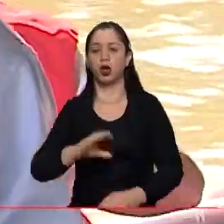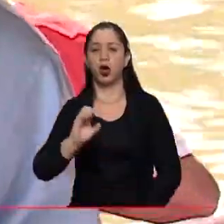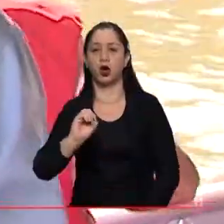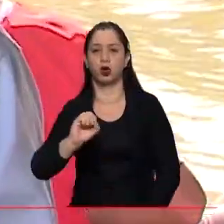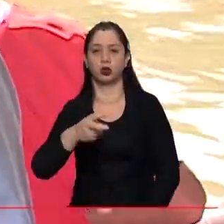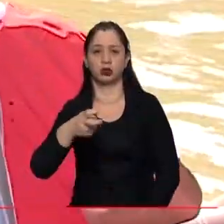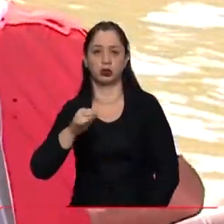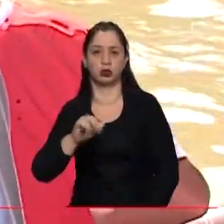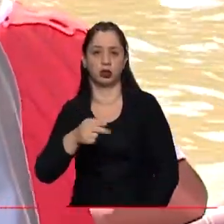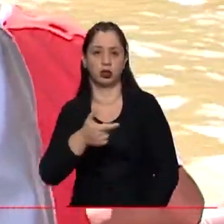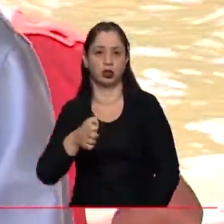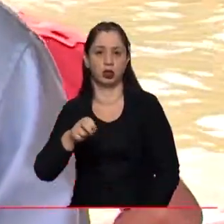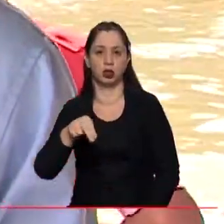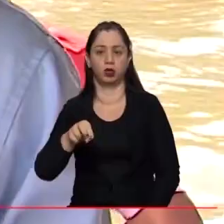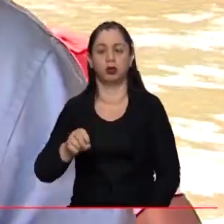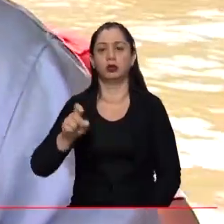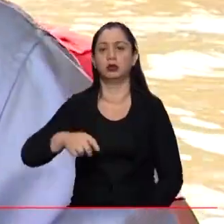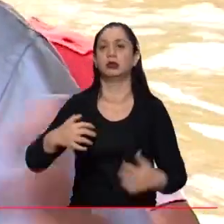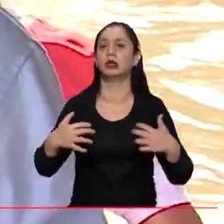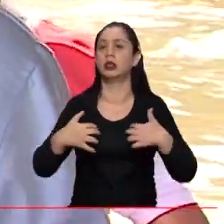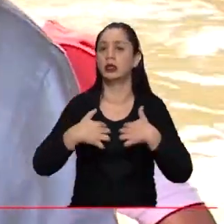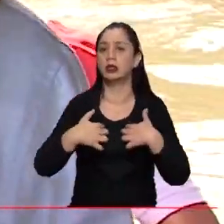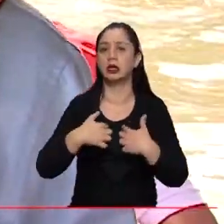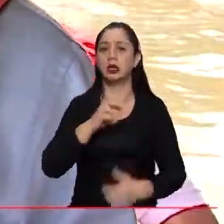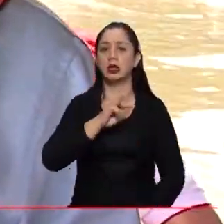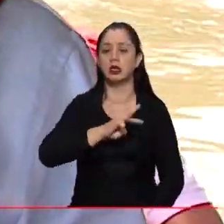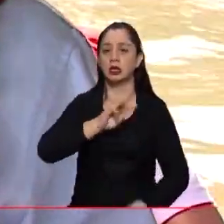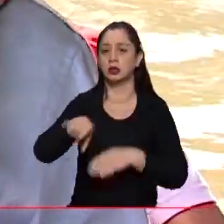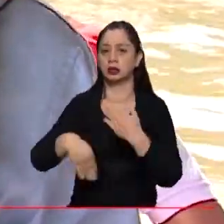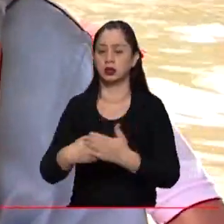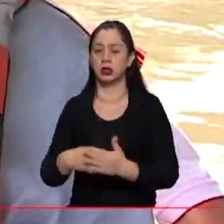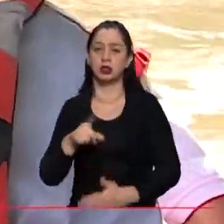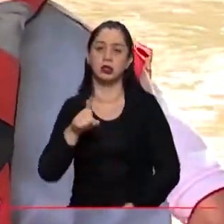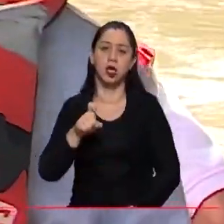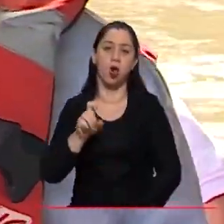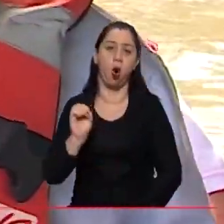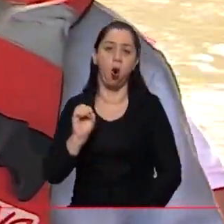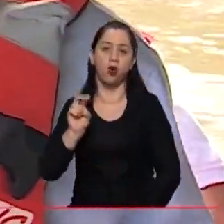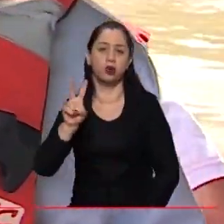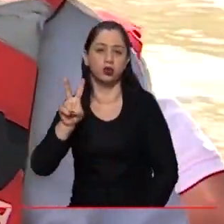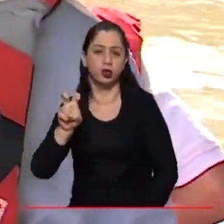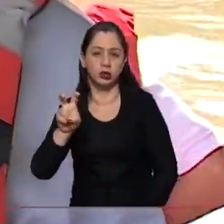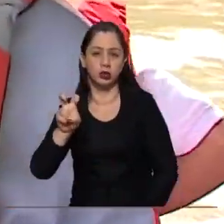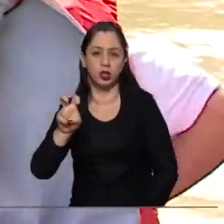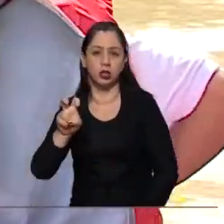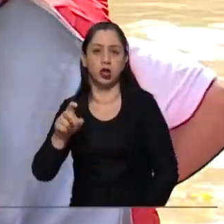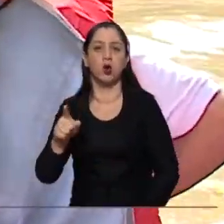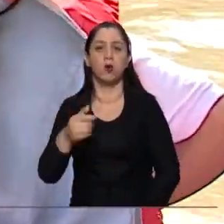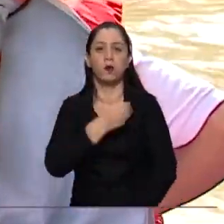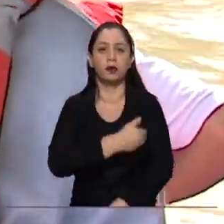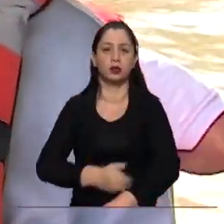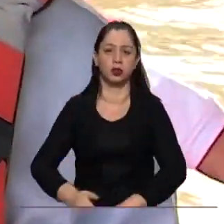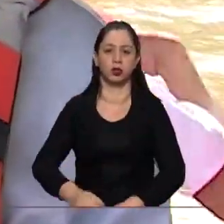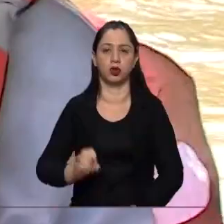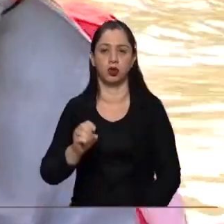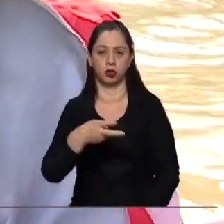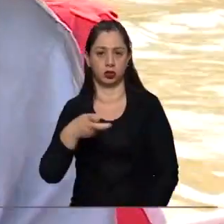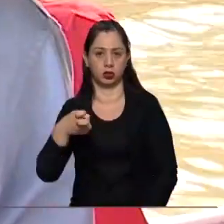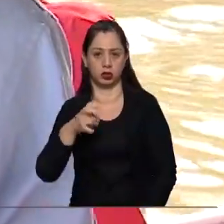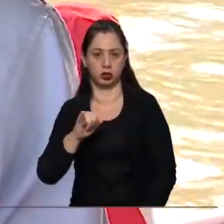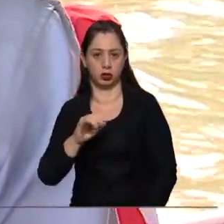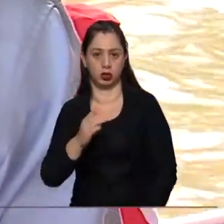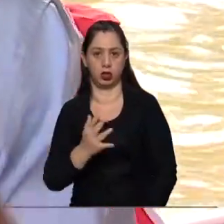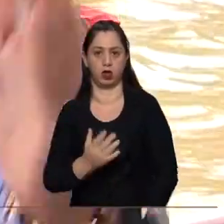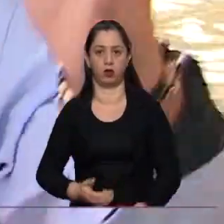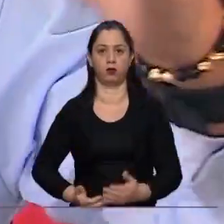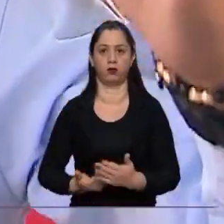para sobrevivir necesita de 3 a 6 hasta 7 partes por millón de oxígeno disuelto. Cuando entra